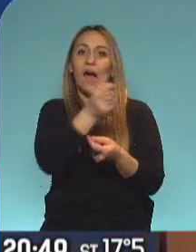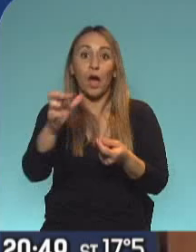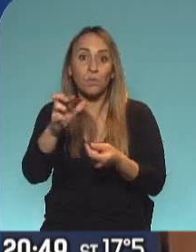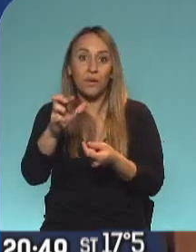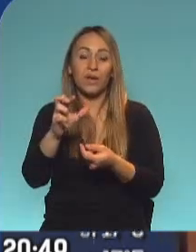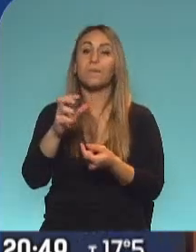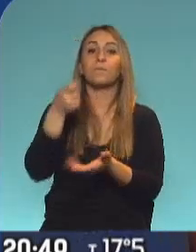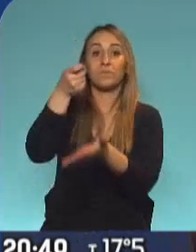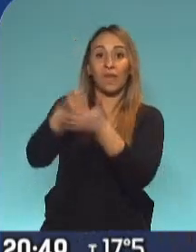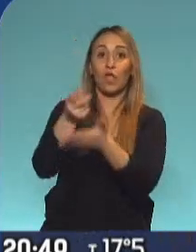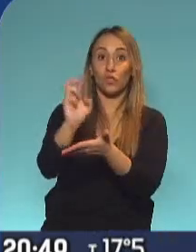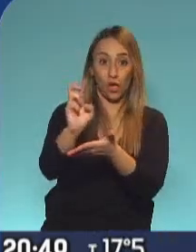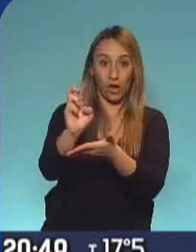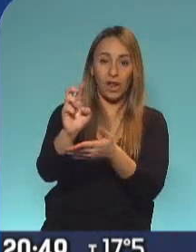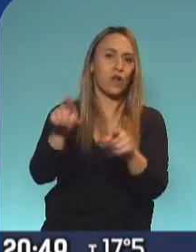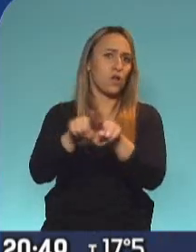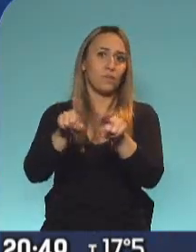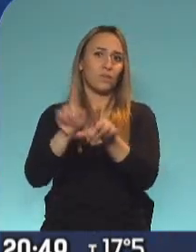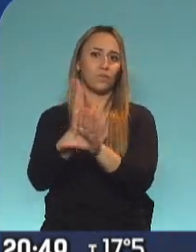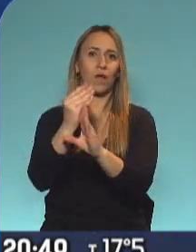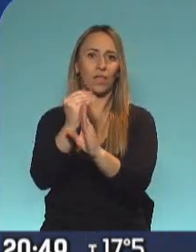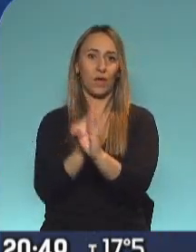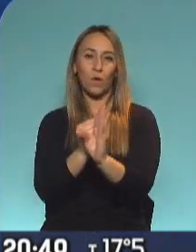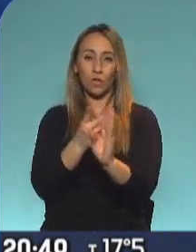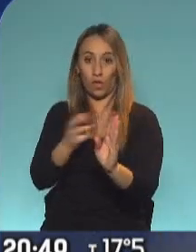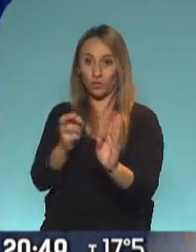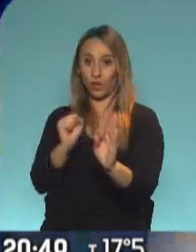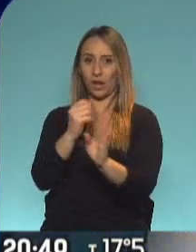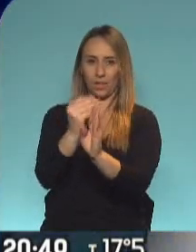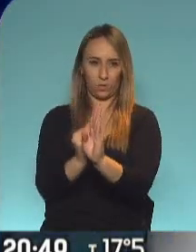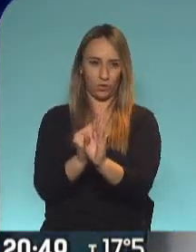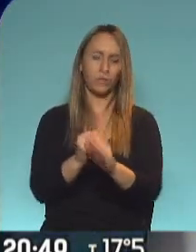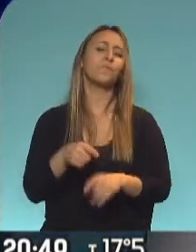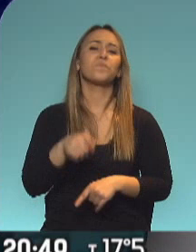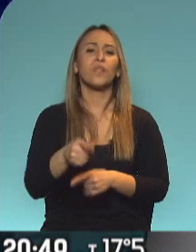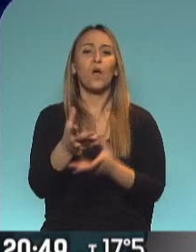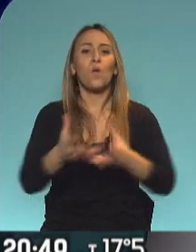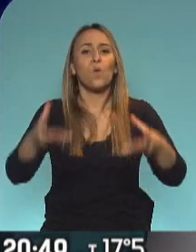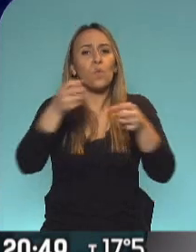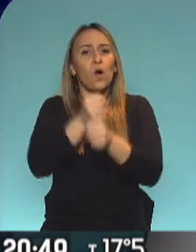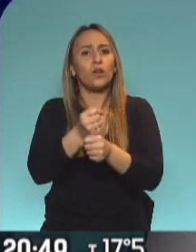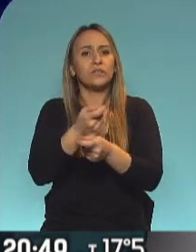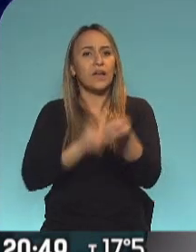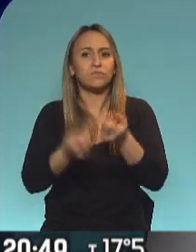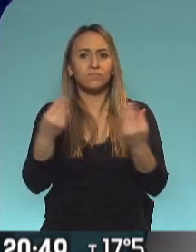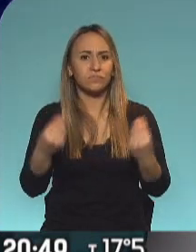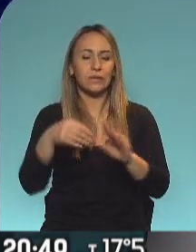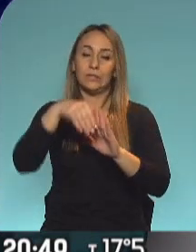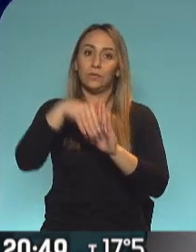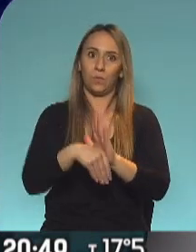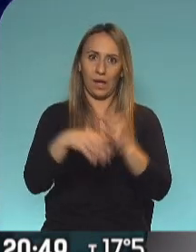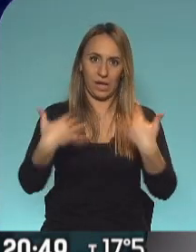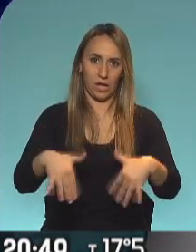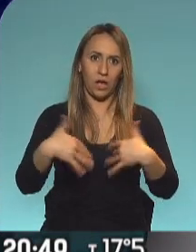son pagas en el exterior también tienen lo mismo. ¿Cómo estuvo la actividad económica hoy, Nasa? Bueno, estuvo baja, ¿no? Sabemos que el INDEC lo que hace mes a mes